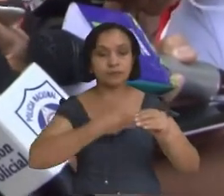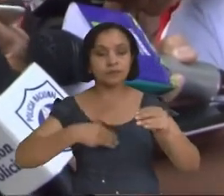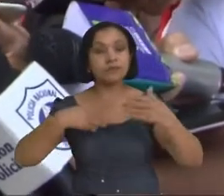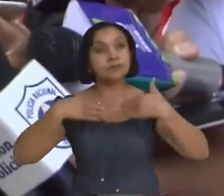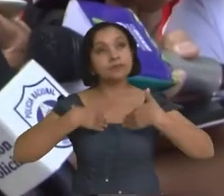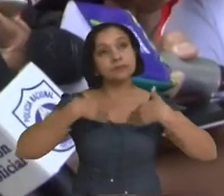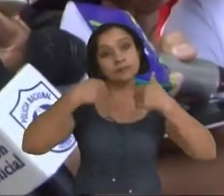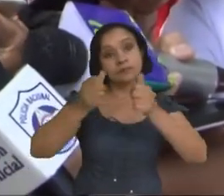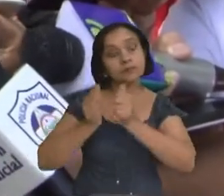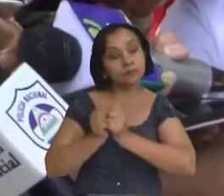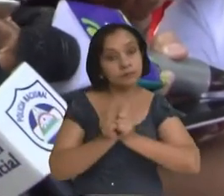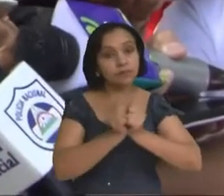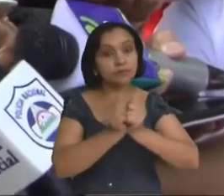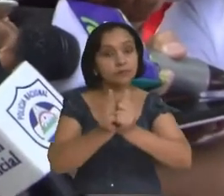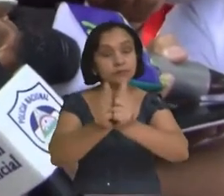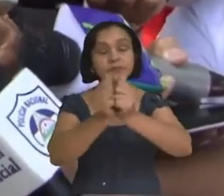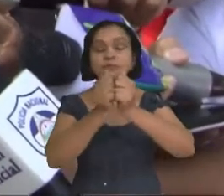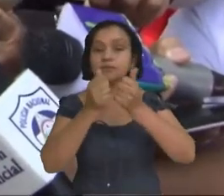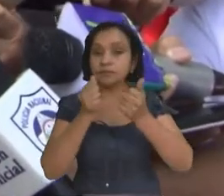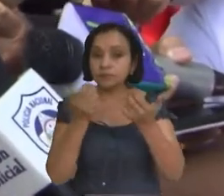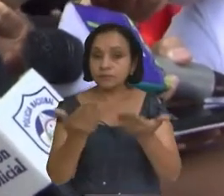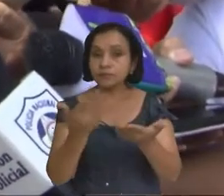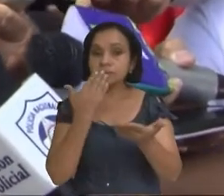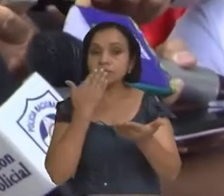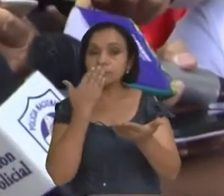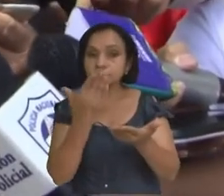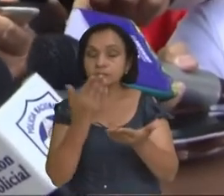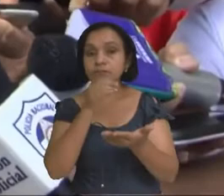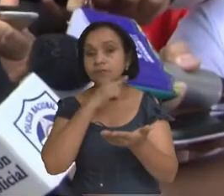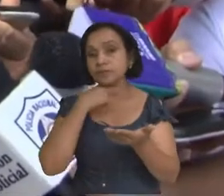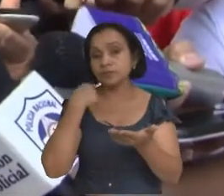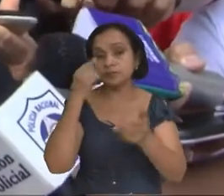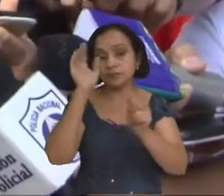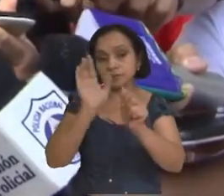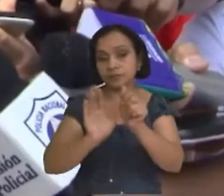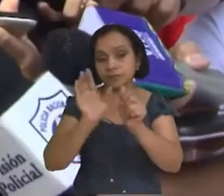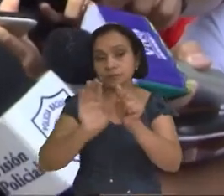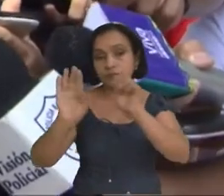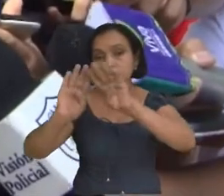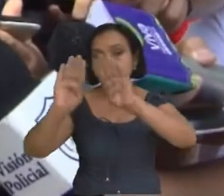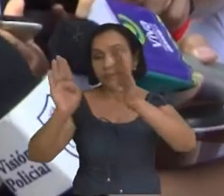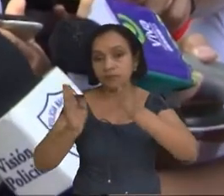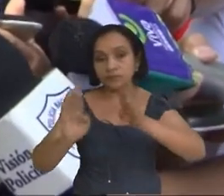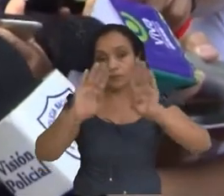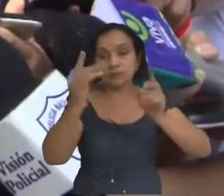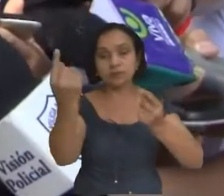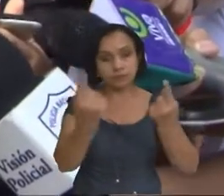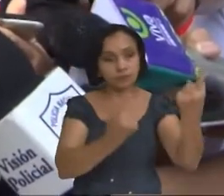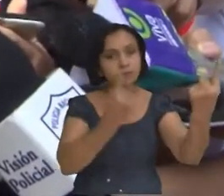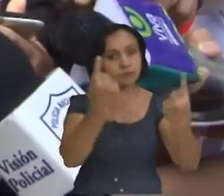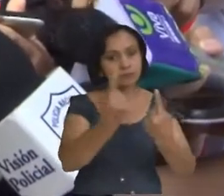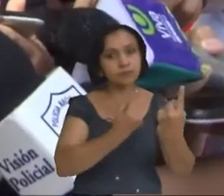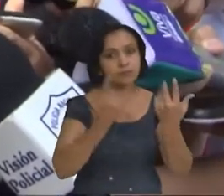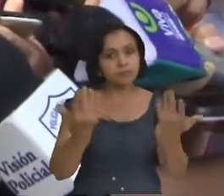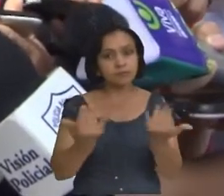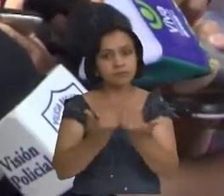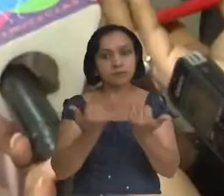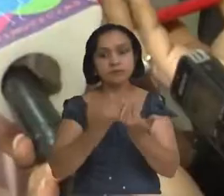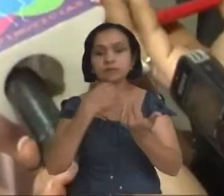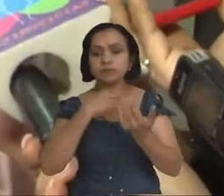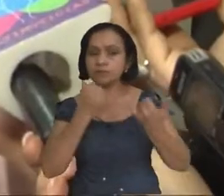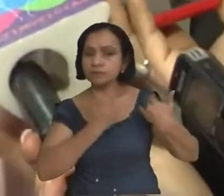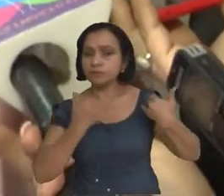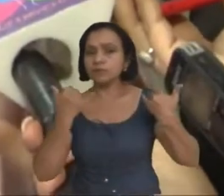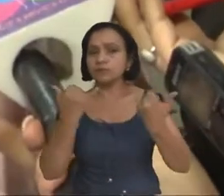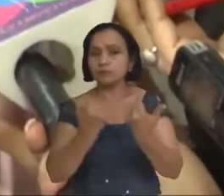dar ese acompañamiento pertinente, oportuno y eficiente a cada una de las mujeres que asistan a la comisaría y que asistan también a nuestras instituciones.